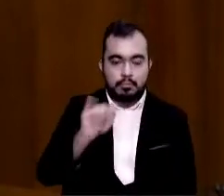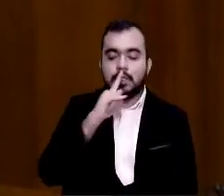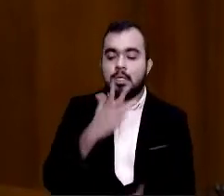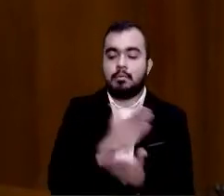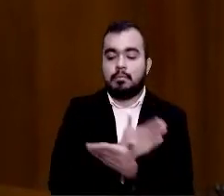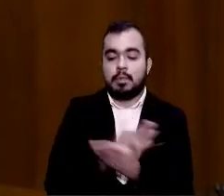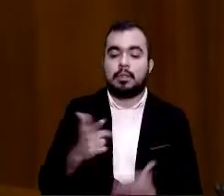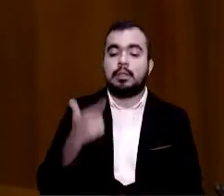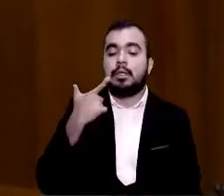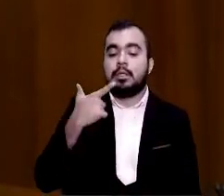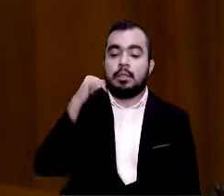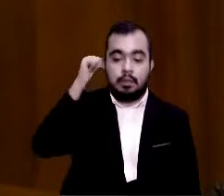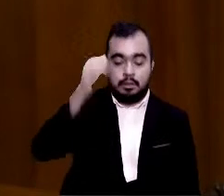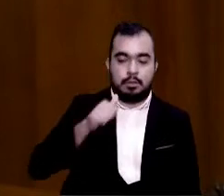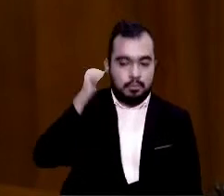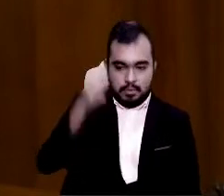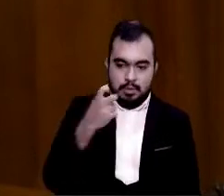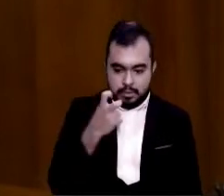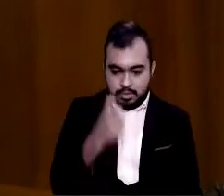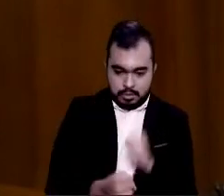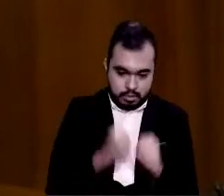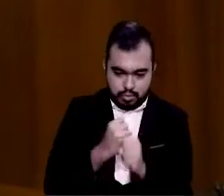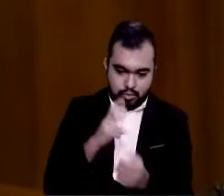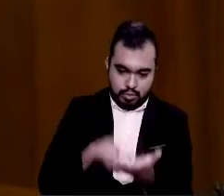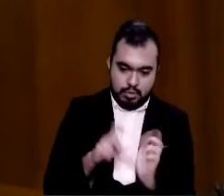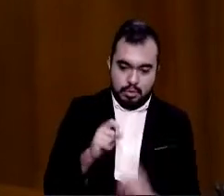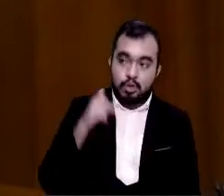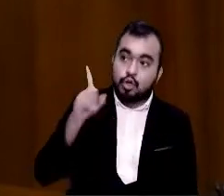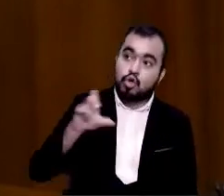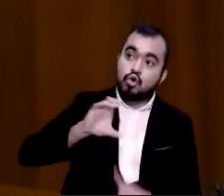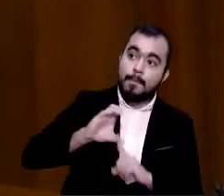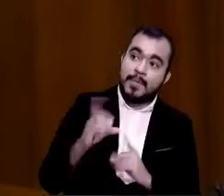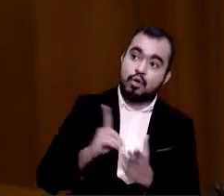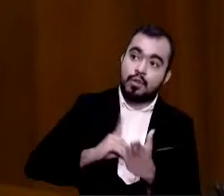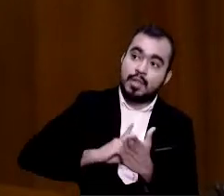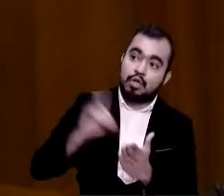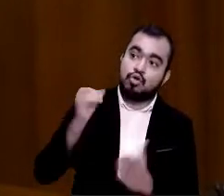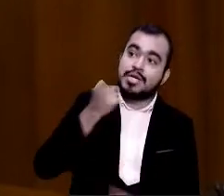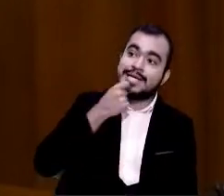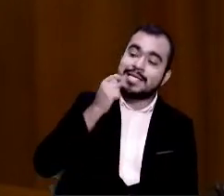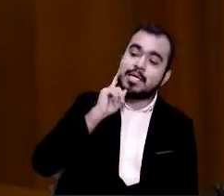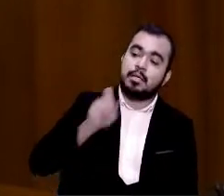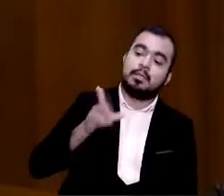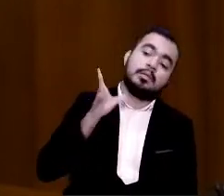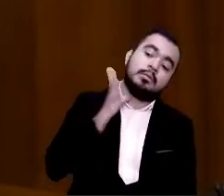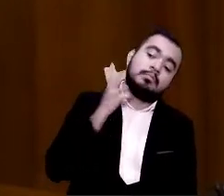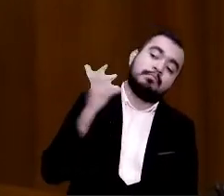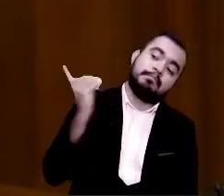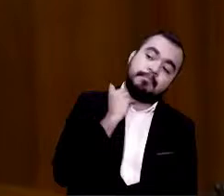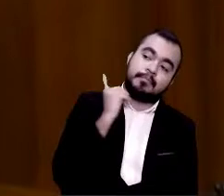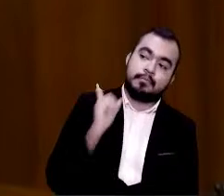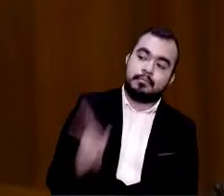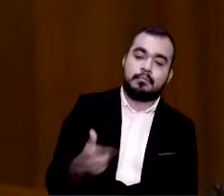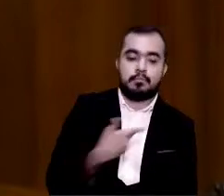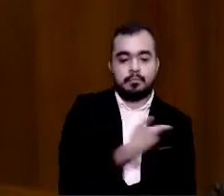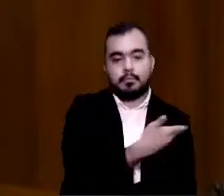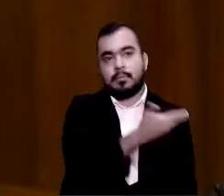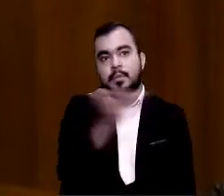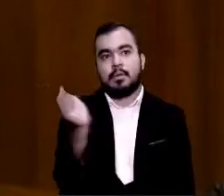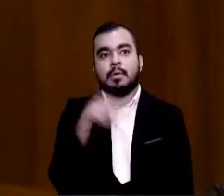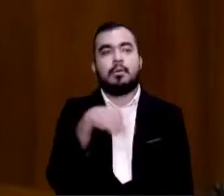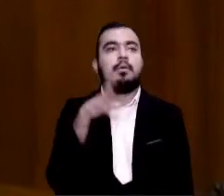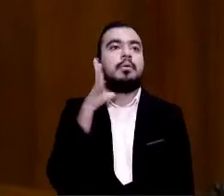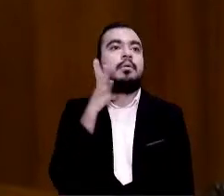de abril del presente año, la Comisión de Derechos de la Niñez y de la Adolescencia de la Cámara de Senadores exhortó a los congresos de las